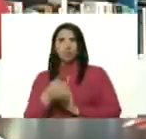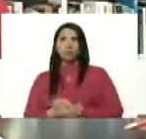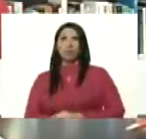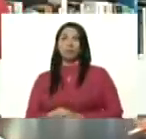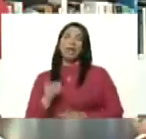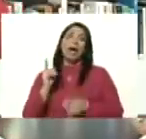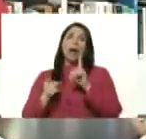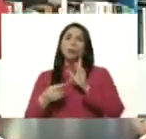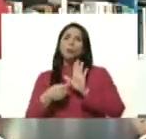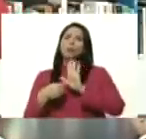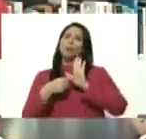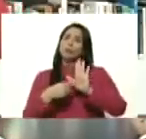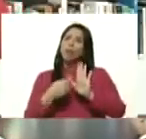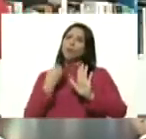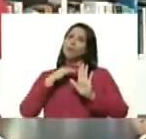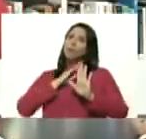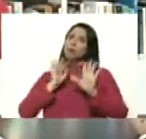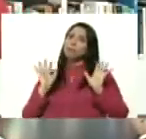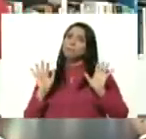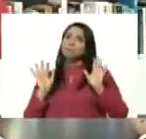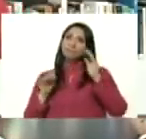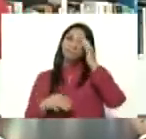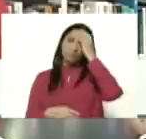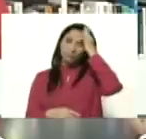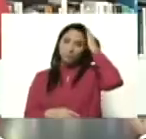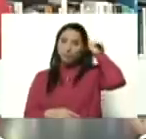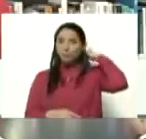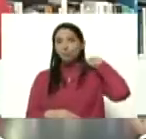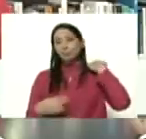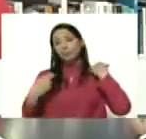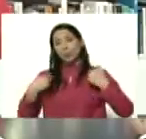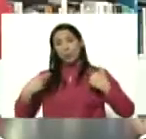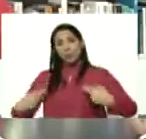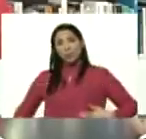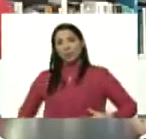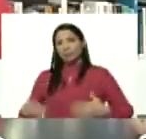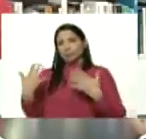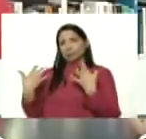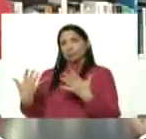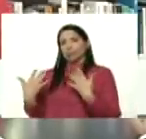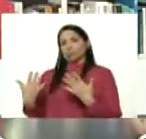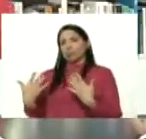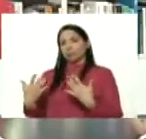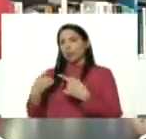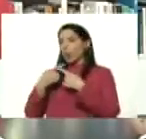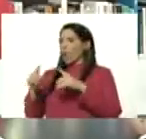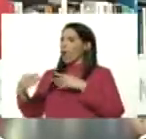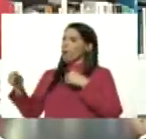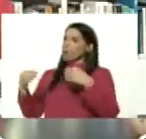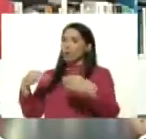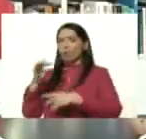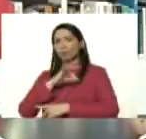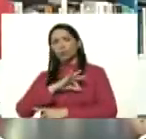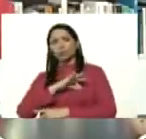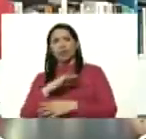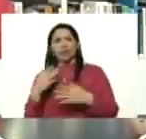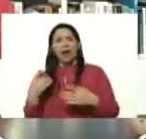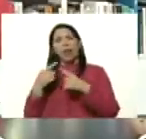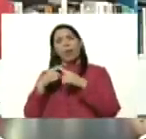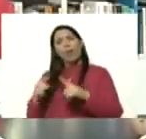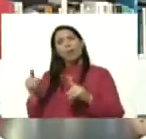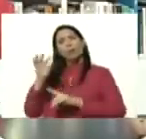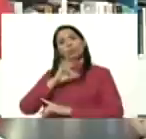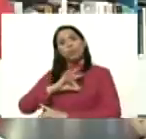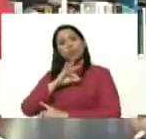está demostrando la pandemia, es que la humanidad está urgida de otro modelo de sociedad, de otra